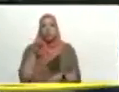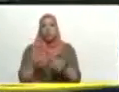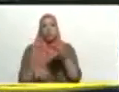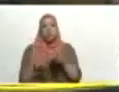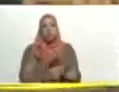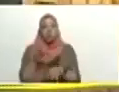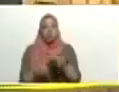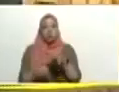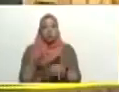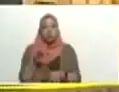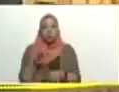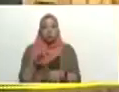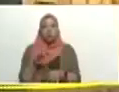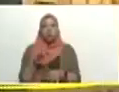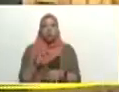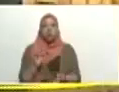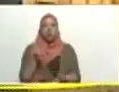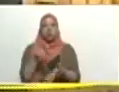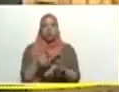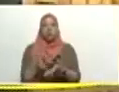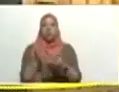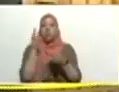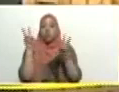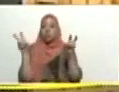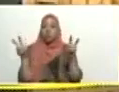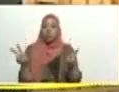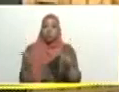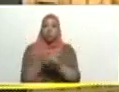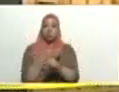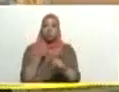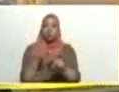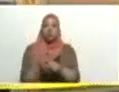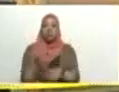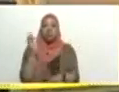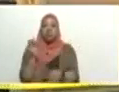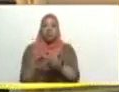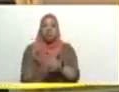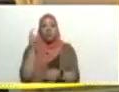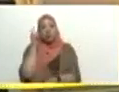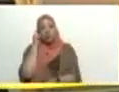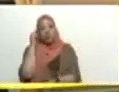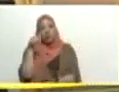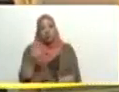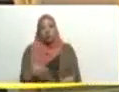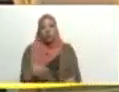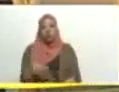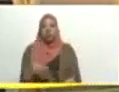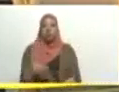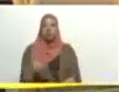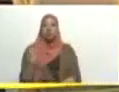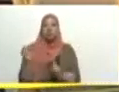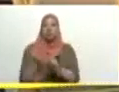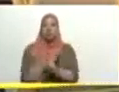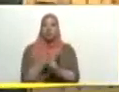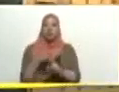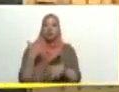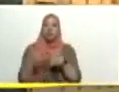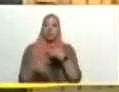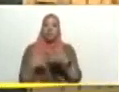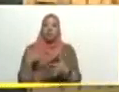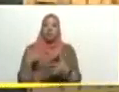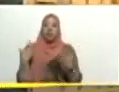viene con las buenas nuevas del gran éxito del día de hoy en la lucha contra las bandas